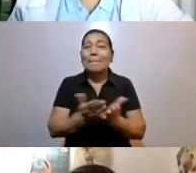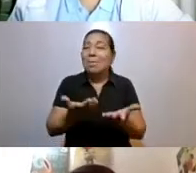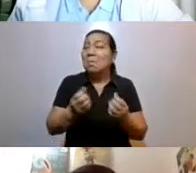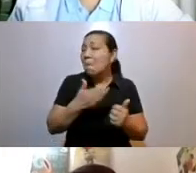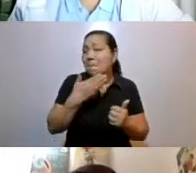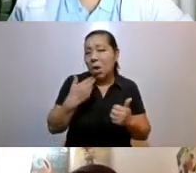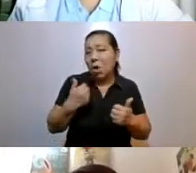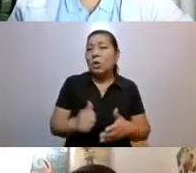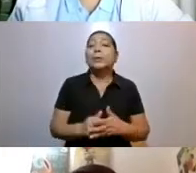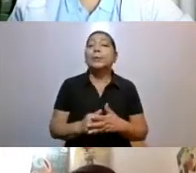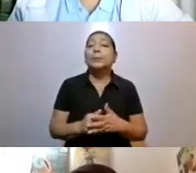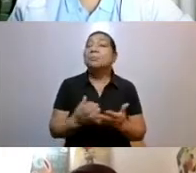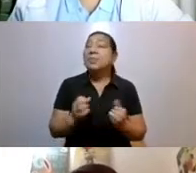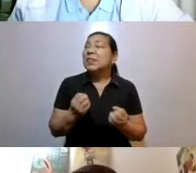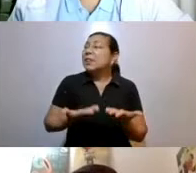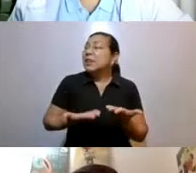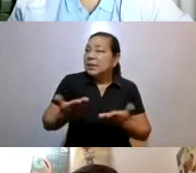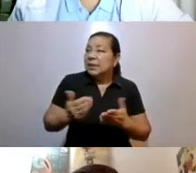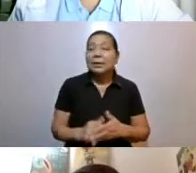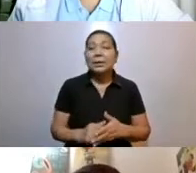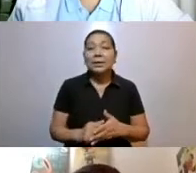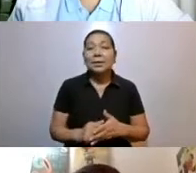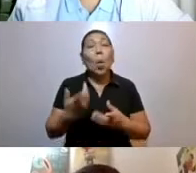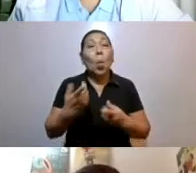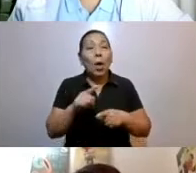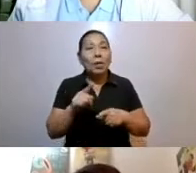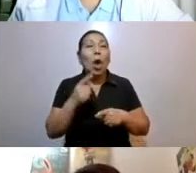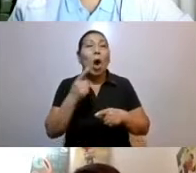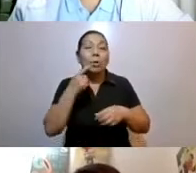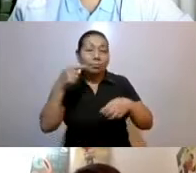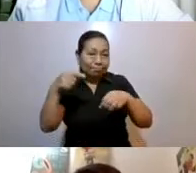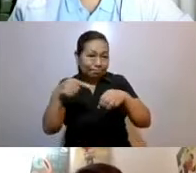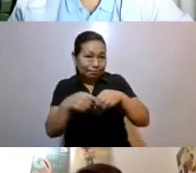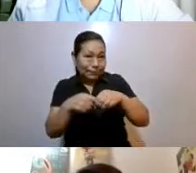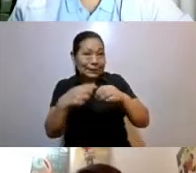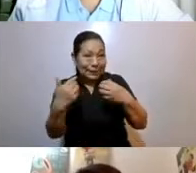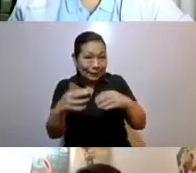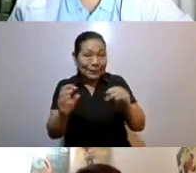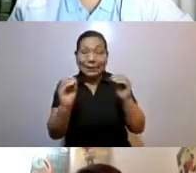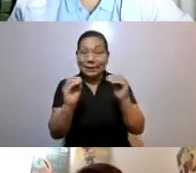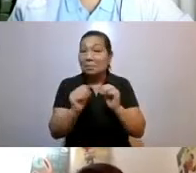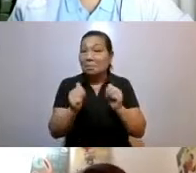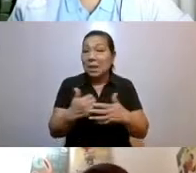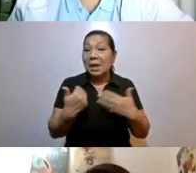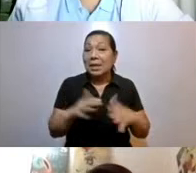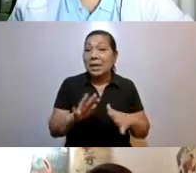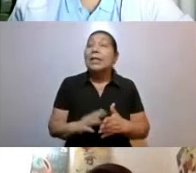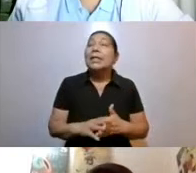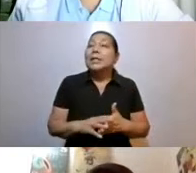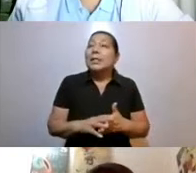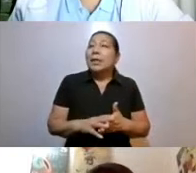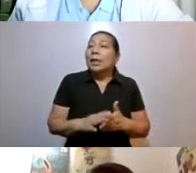adecuada, ¿no? Lo que vendría a ser la penetración. Ahora, durante la penetración, y ya sobre